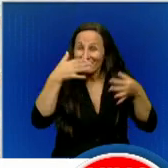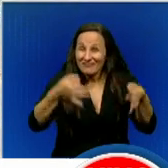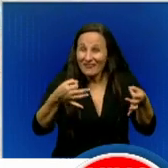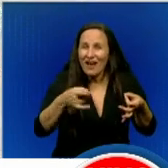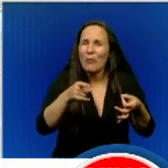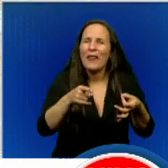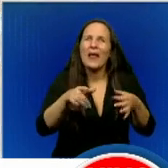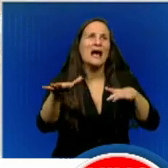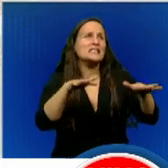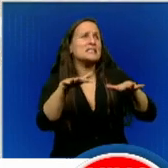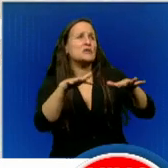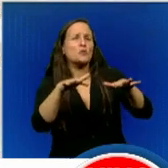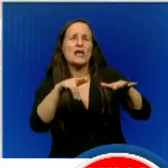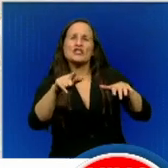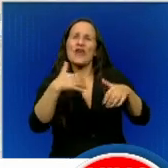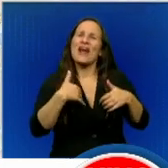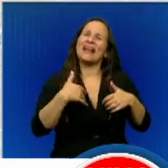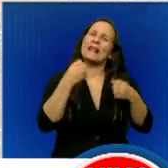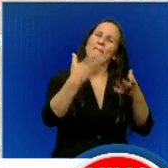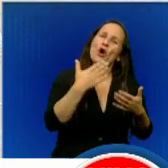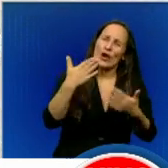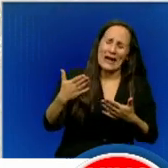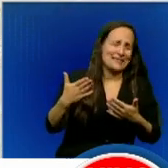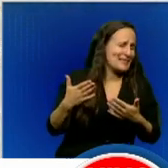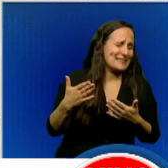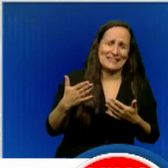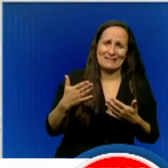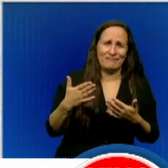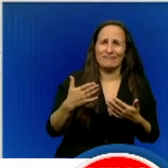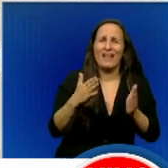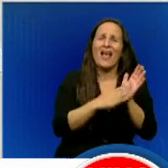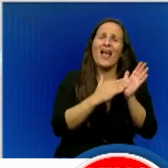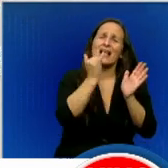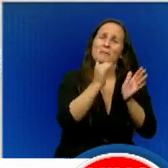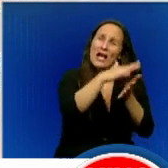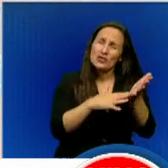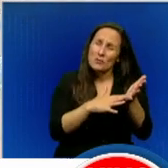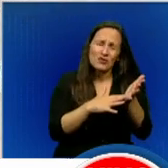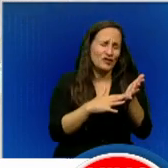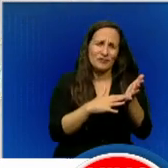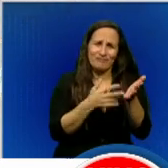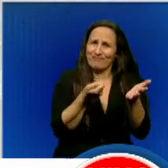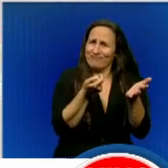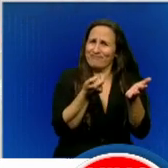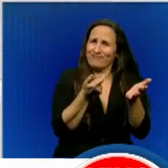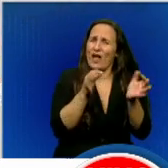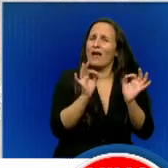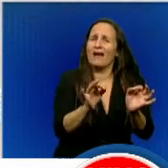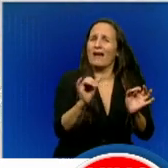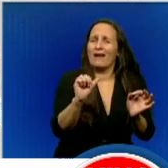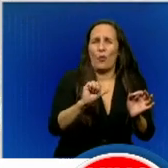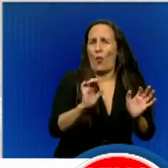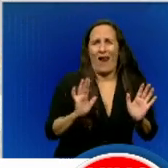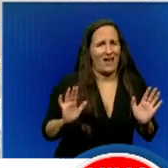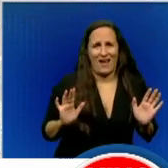mejor clima de negocio a nuestro país su argumentación es deficiente y solo intenta justificarse en lo que